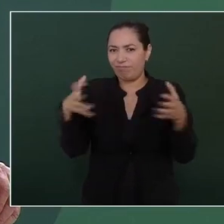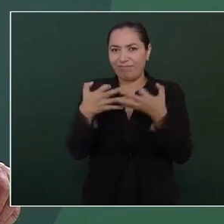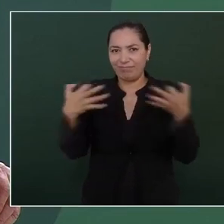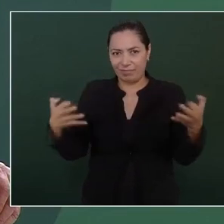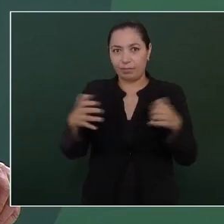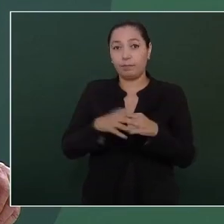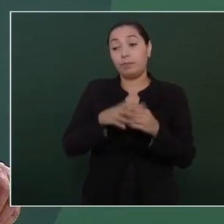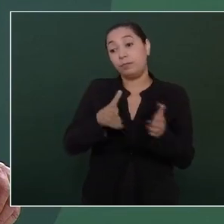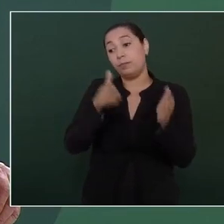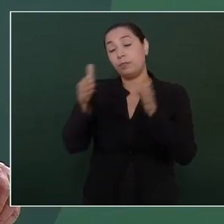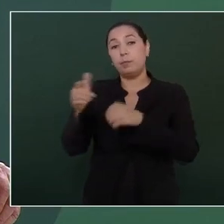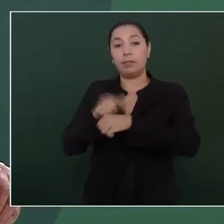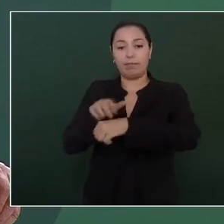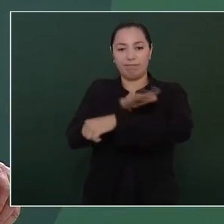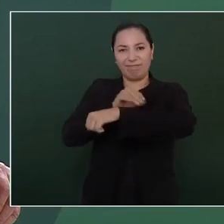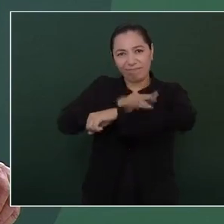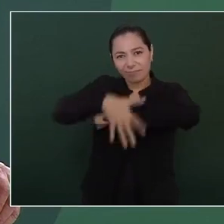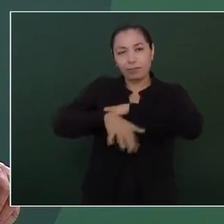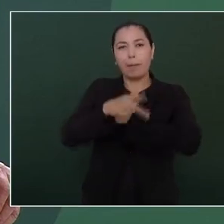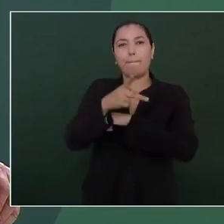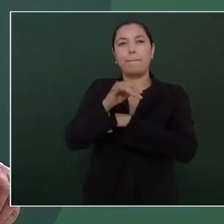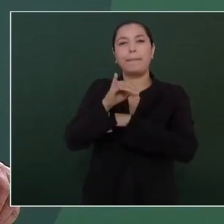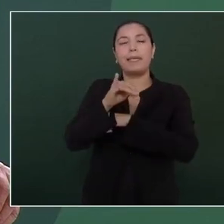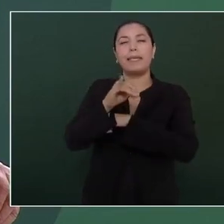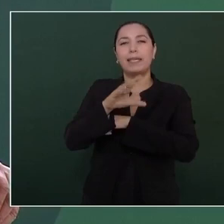Picacho también